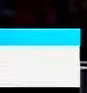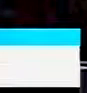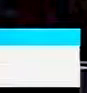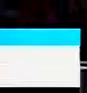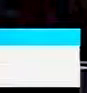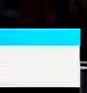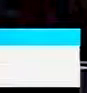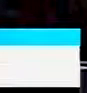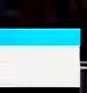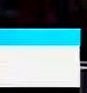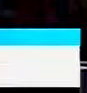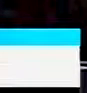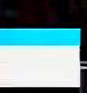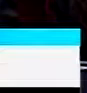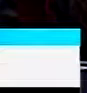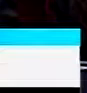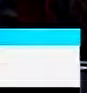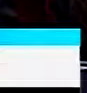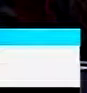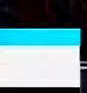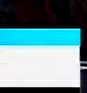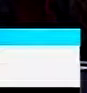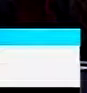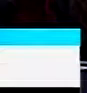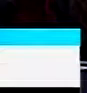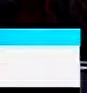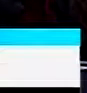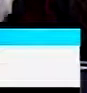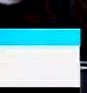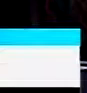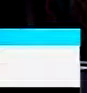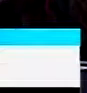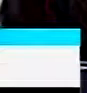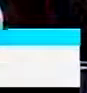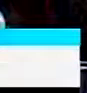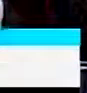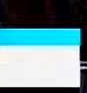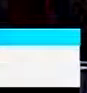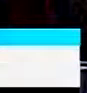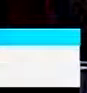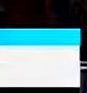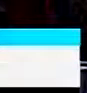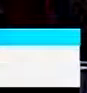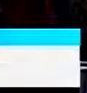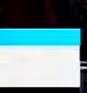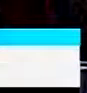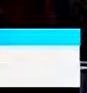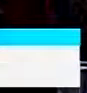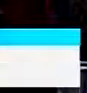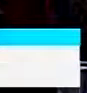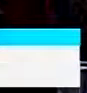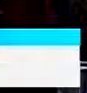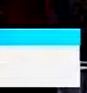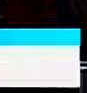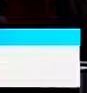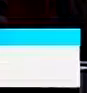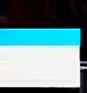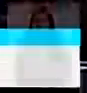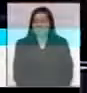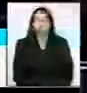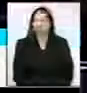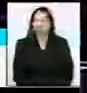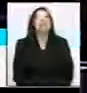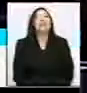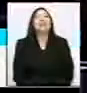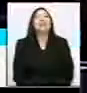Ministros, se disuelve el Congreso y es el pueblo el que arbitra sobre ese conflicto, votando a favor